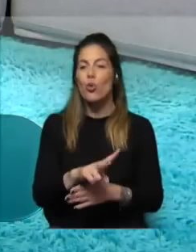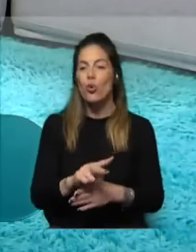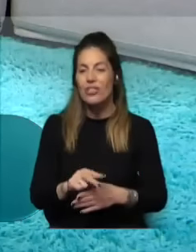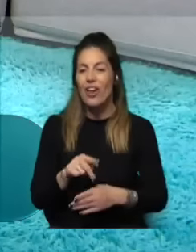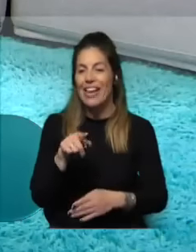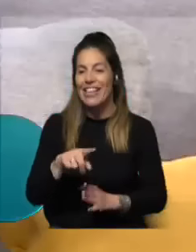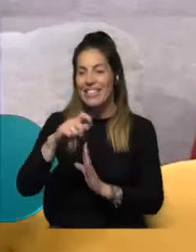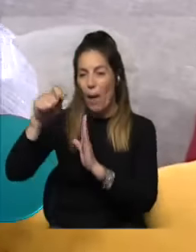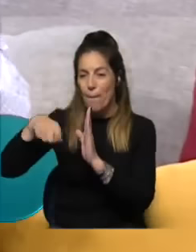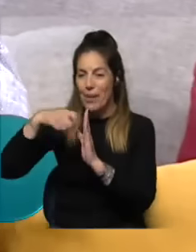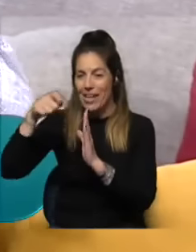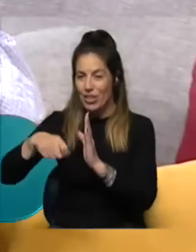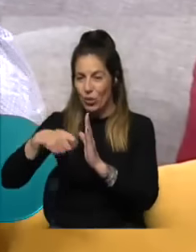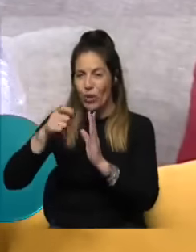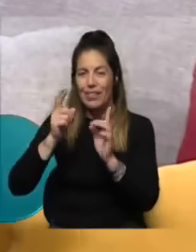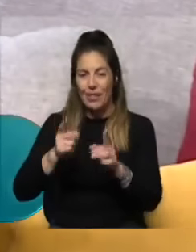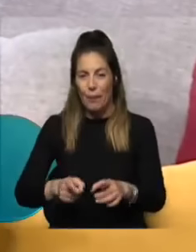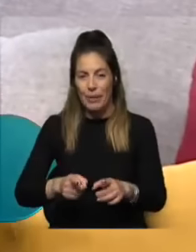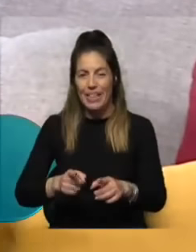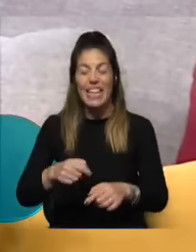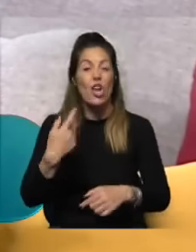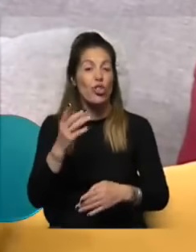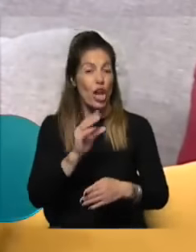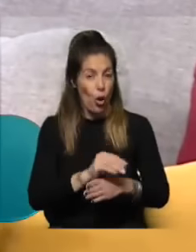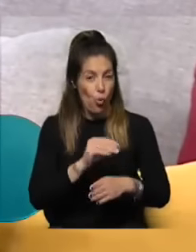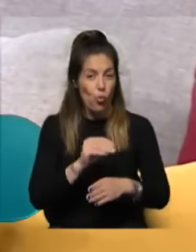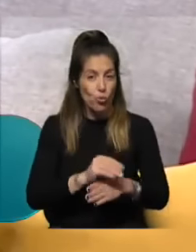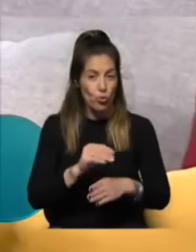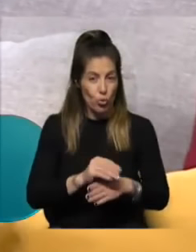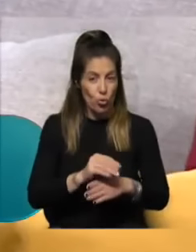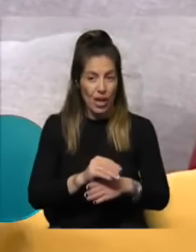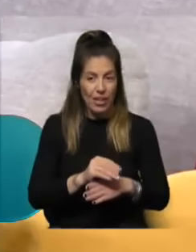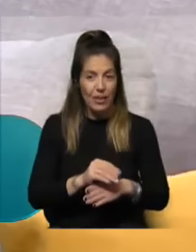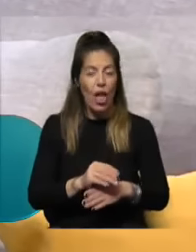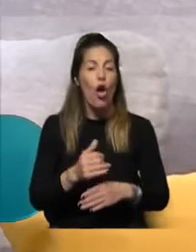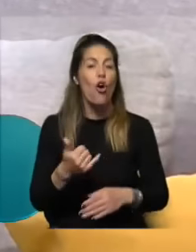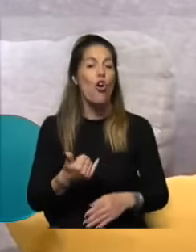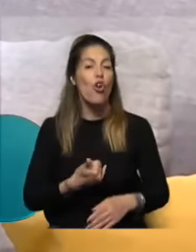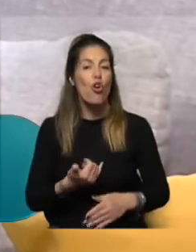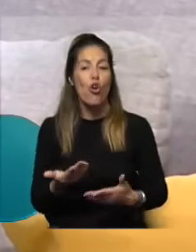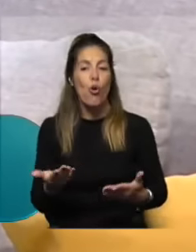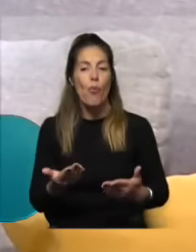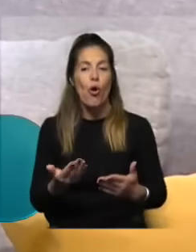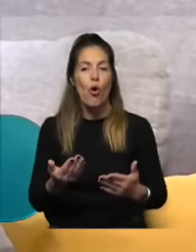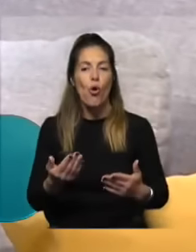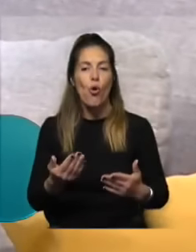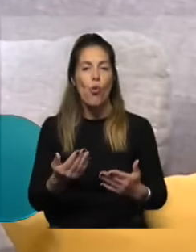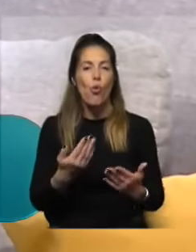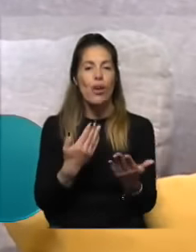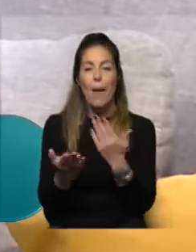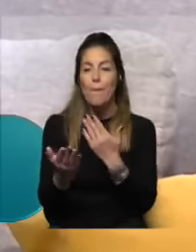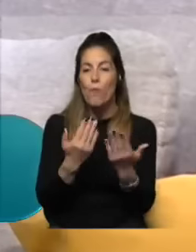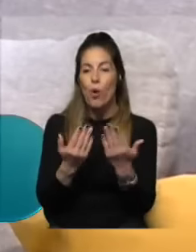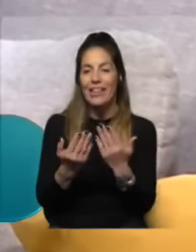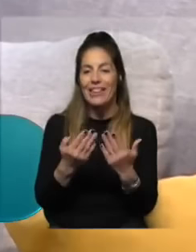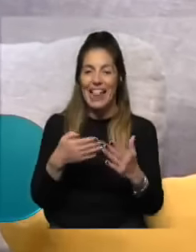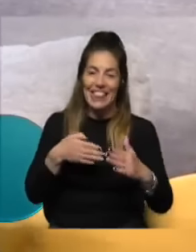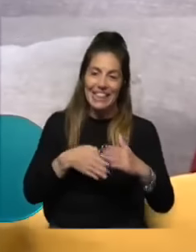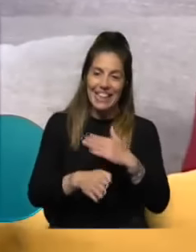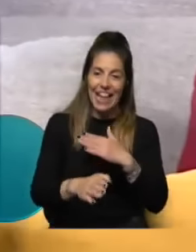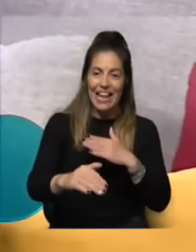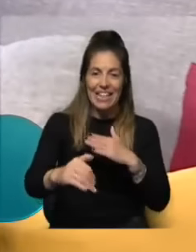esas películas y desde otras culturas y filosofías como un portal de entrada de energía. O sea,